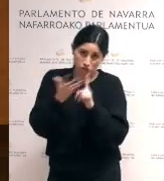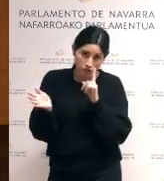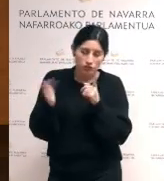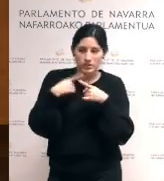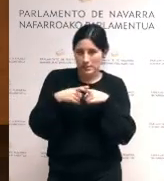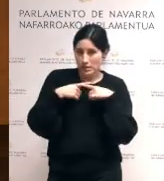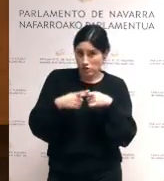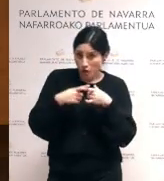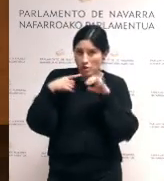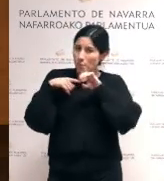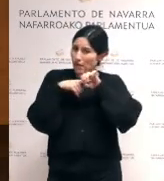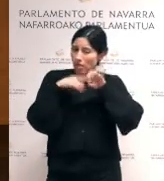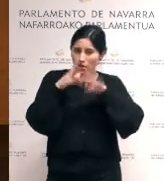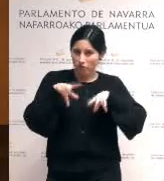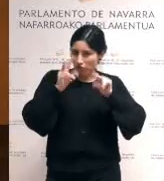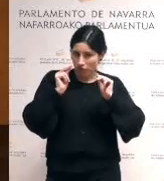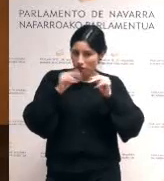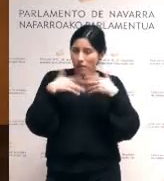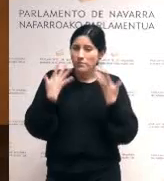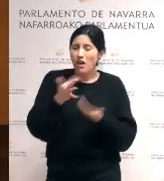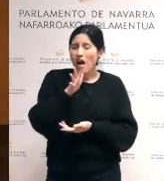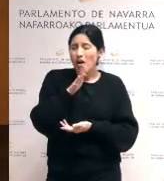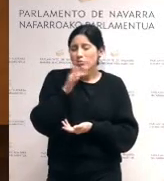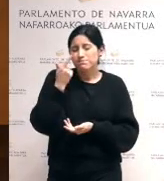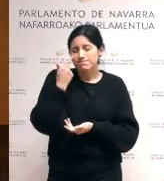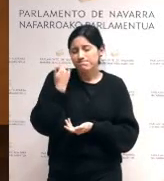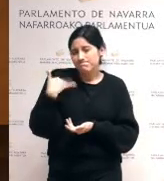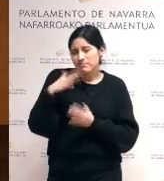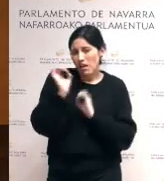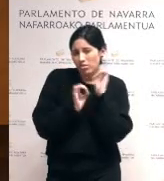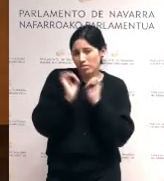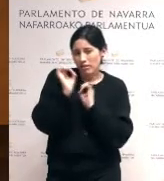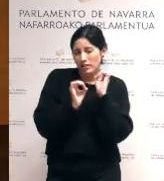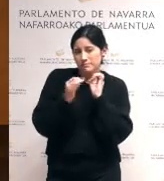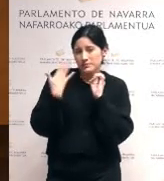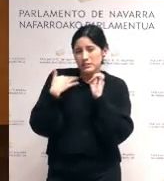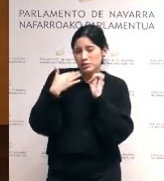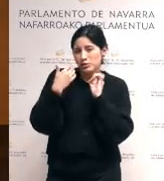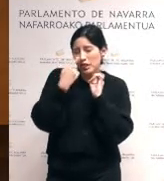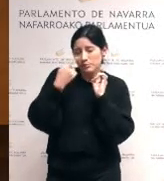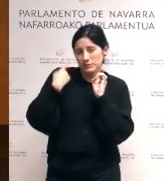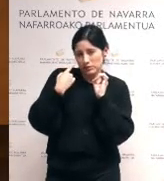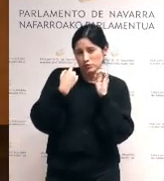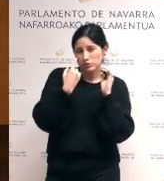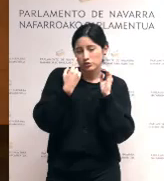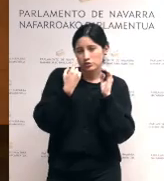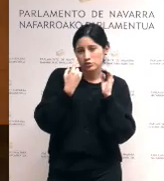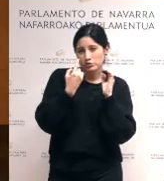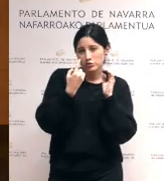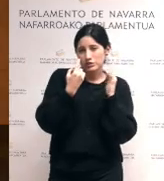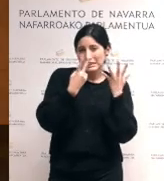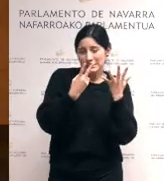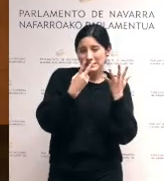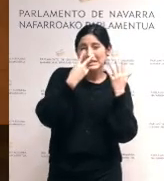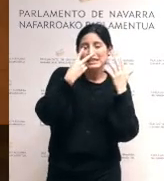está desbocada. La tasa de criminalidad anterior, la del cuarto trimestre de 2023, 51,7